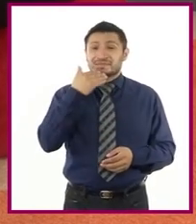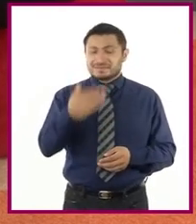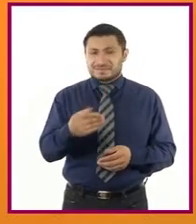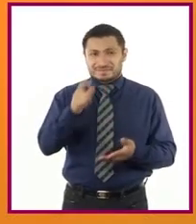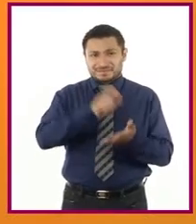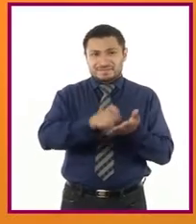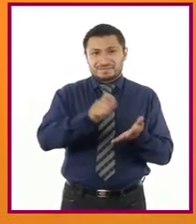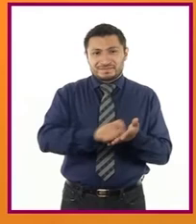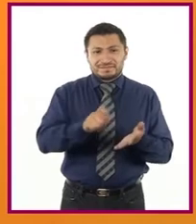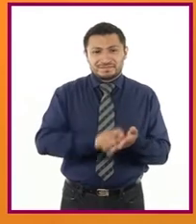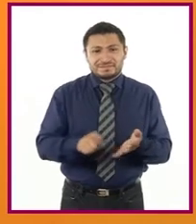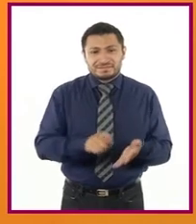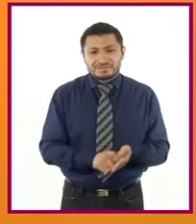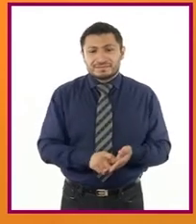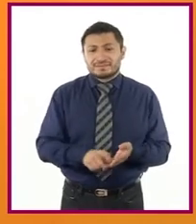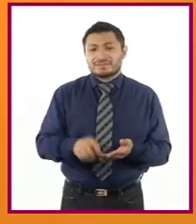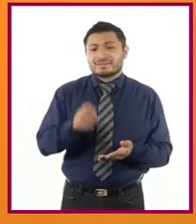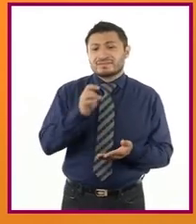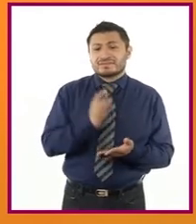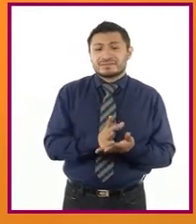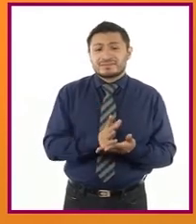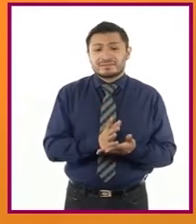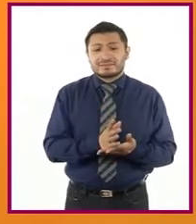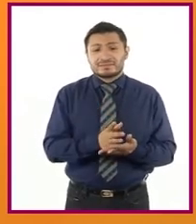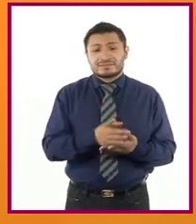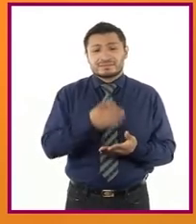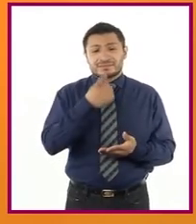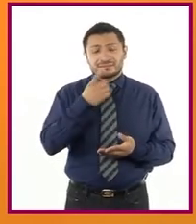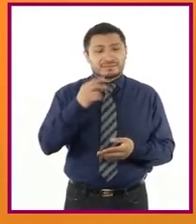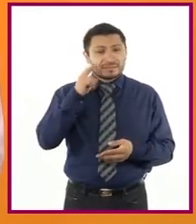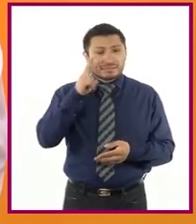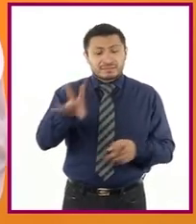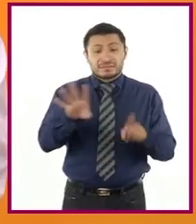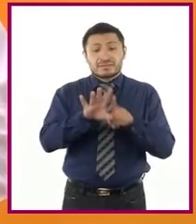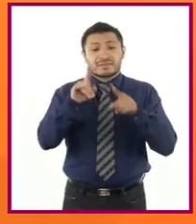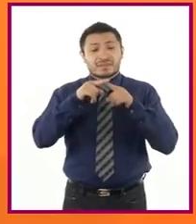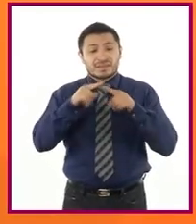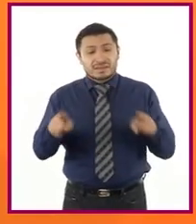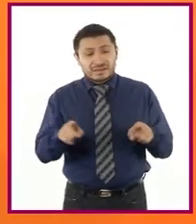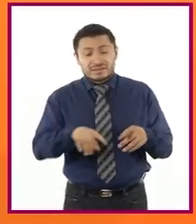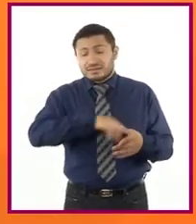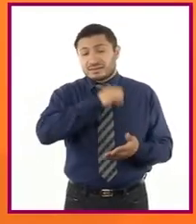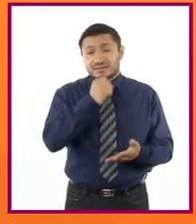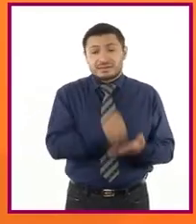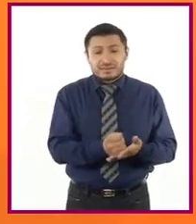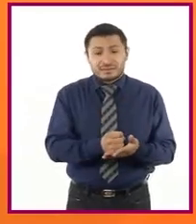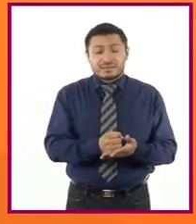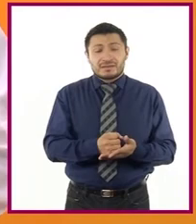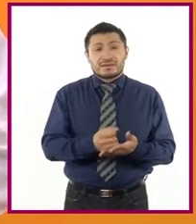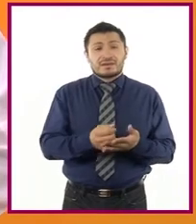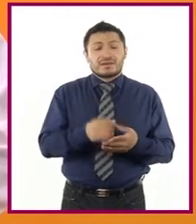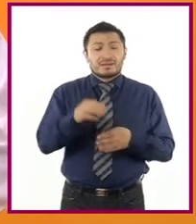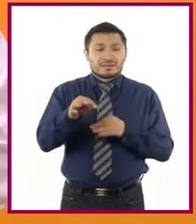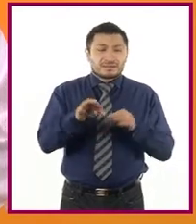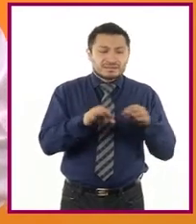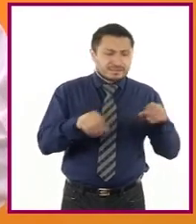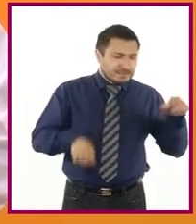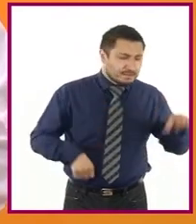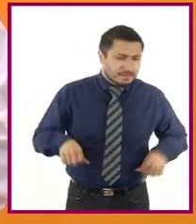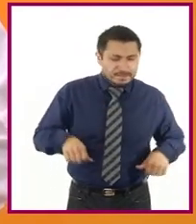están. Solo podríamos diferenciarlas con la simbología de operación e